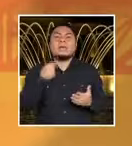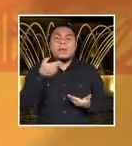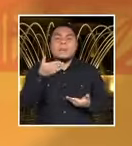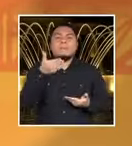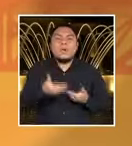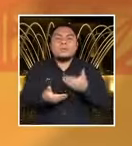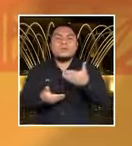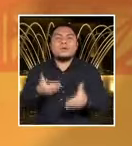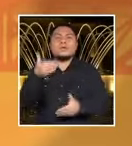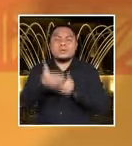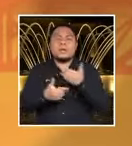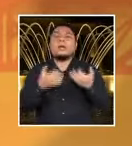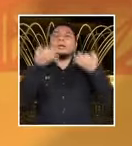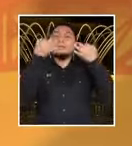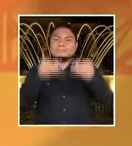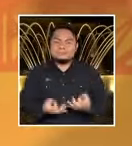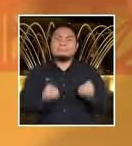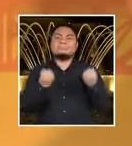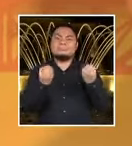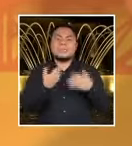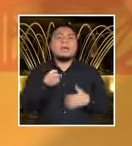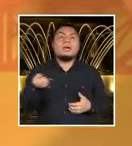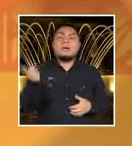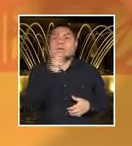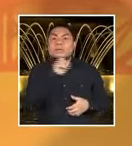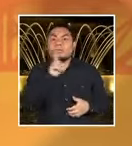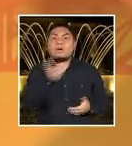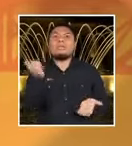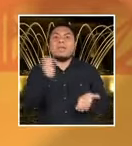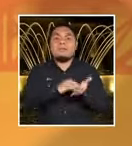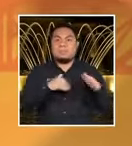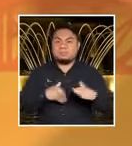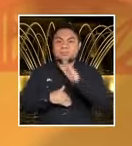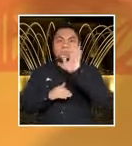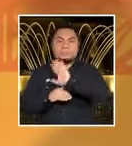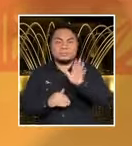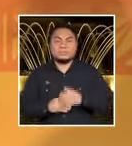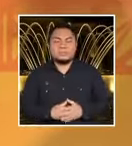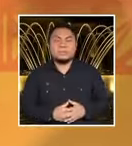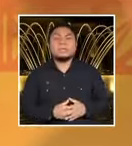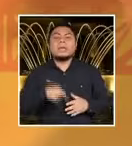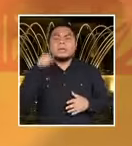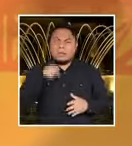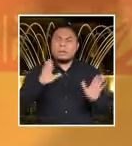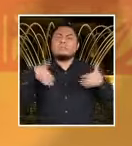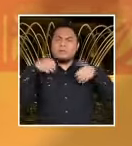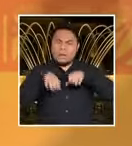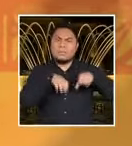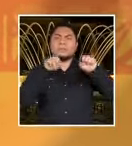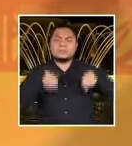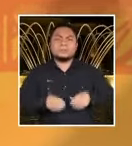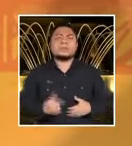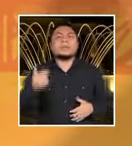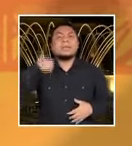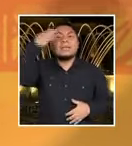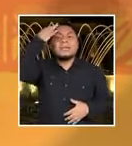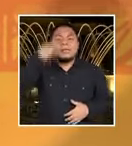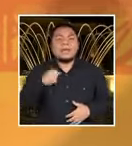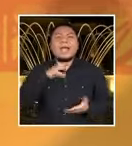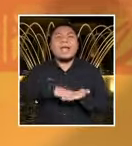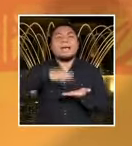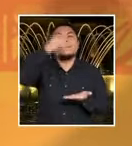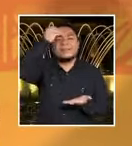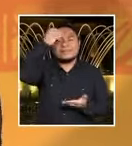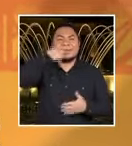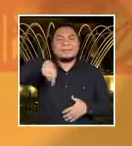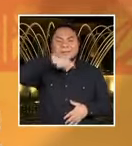con certeza para no retornar nuevamente. Eso lo podemos hacer. Creo que hemos aprendido la